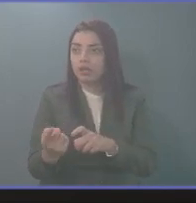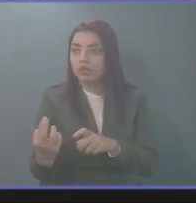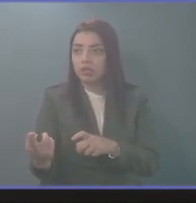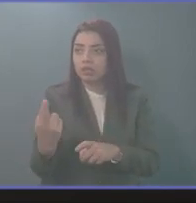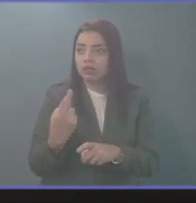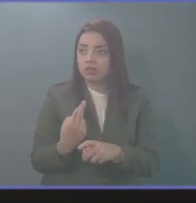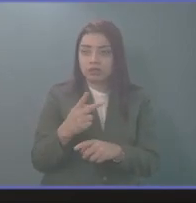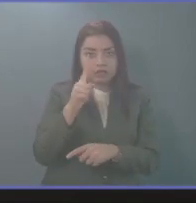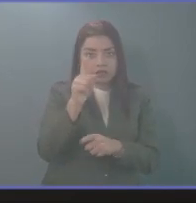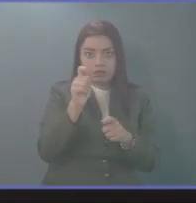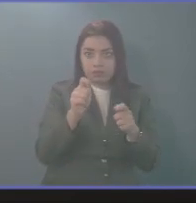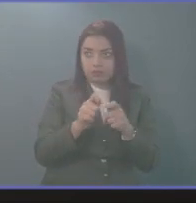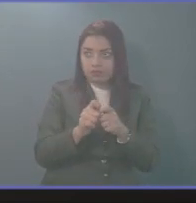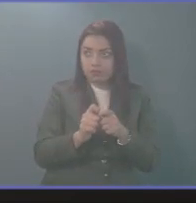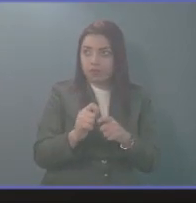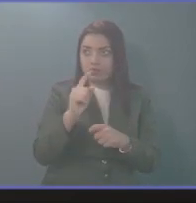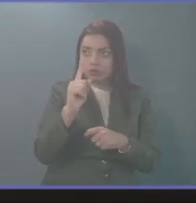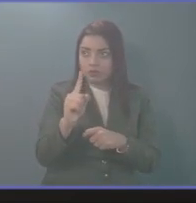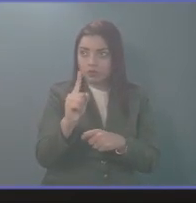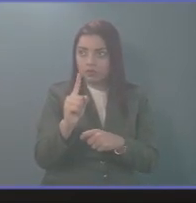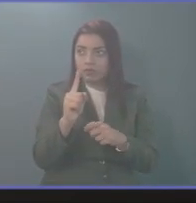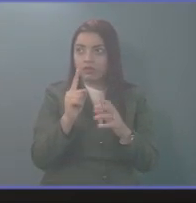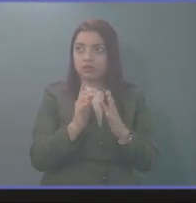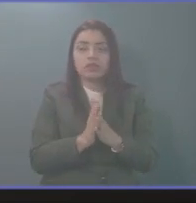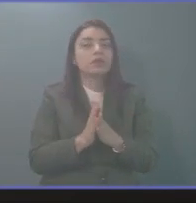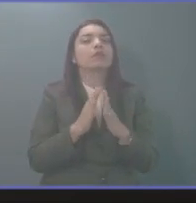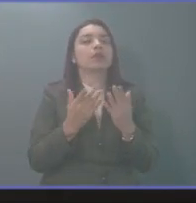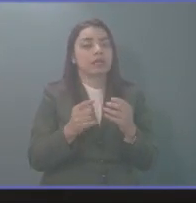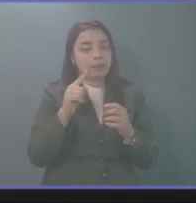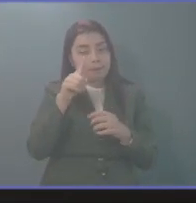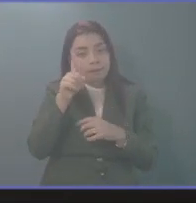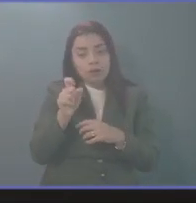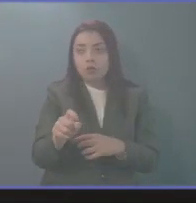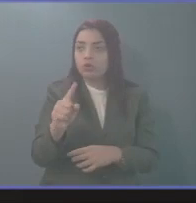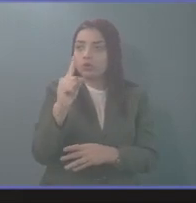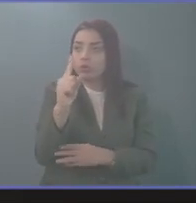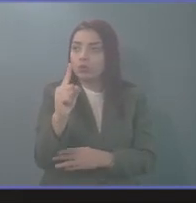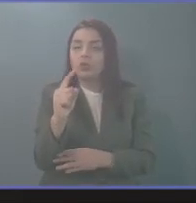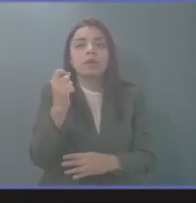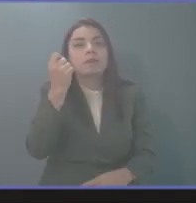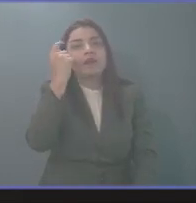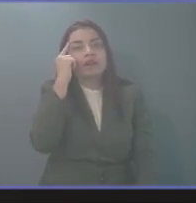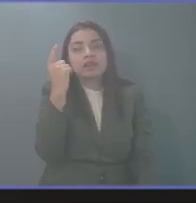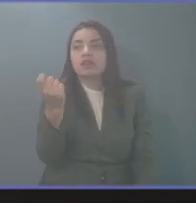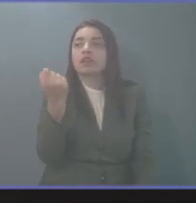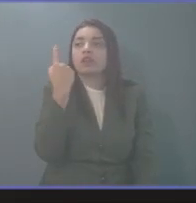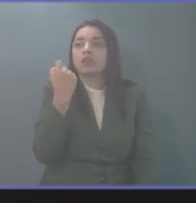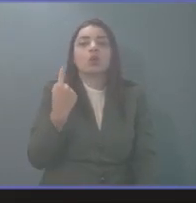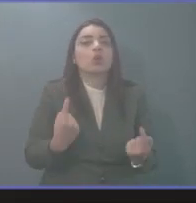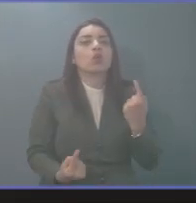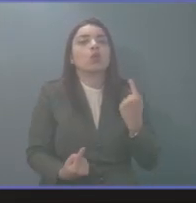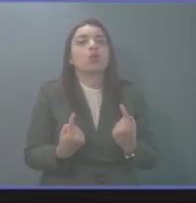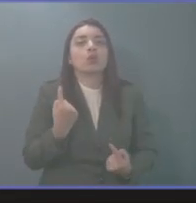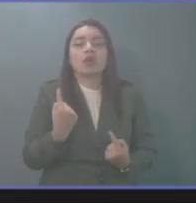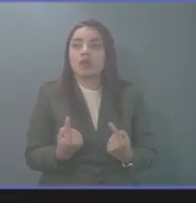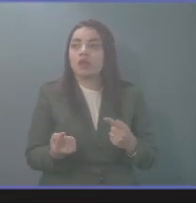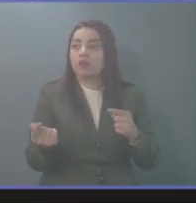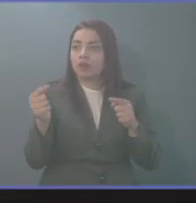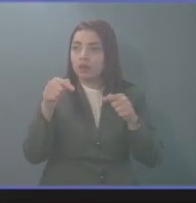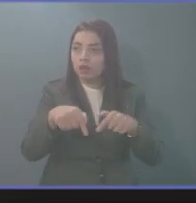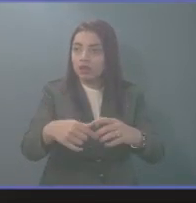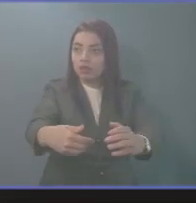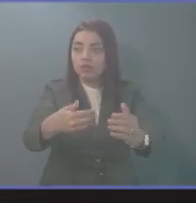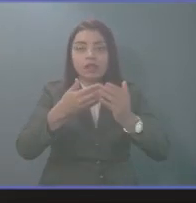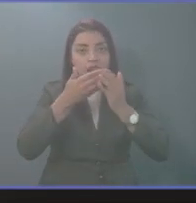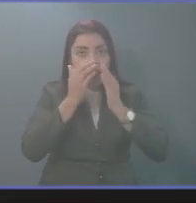Eso es principal en la pregunta número uno, porque lo que busca la pregunta número uno es establecer cuál es el tratamiento y purificación del